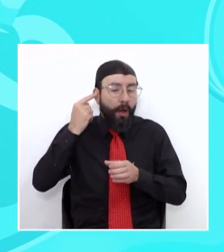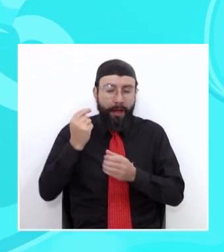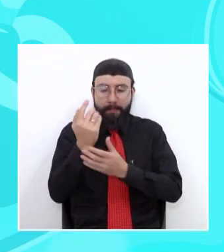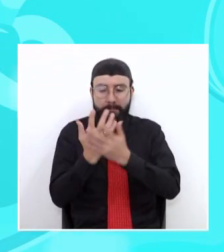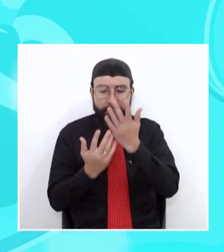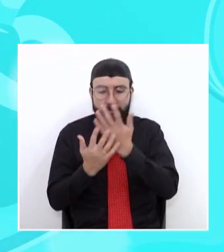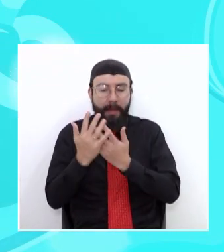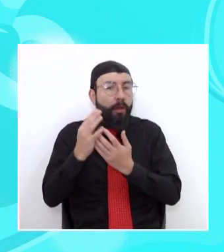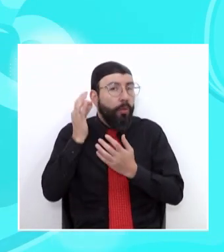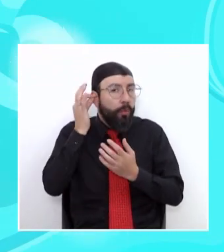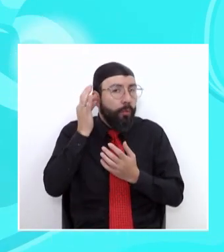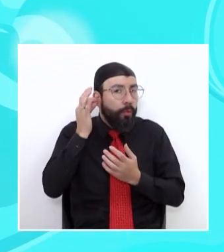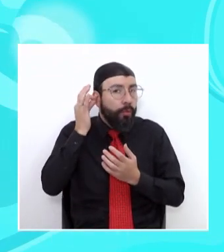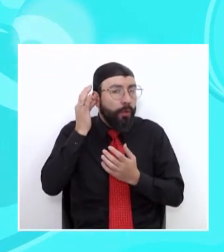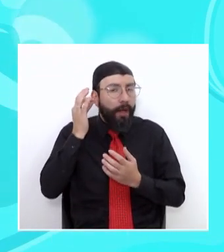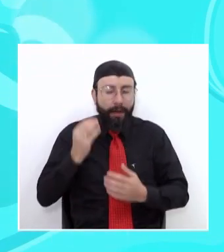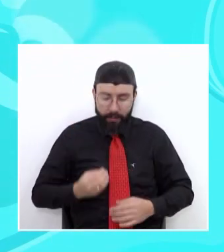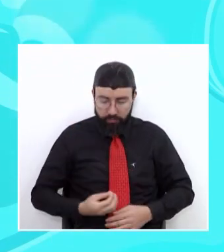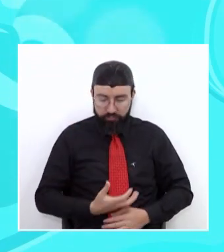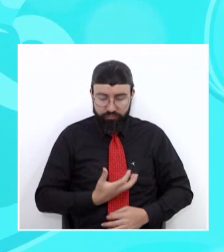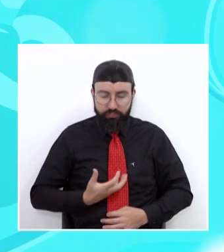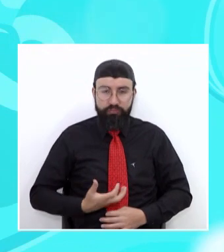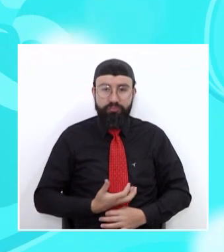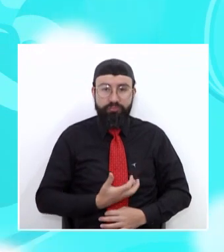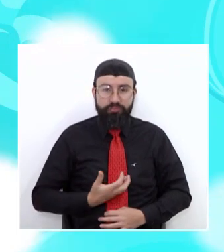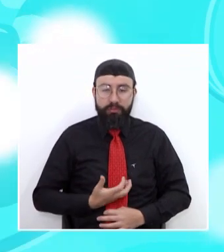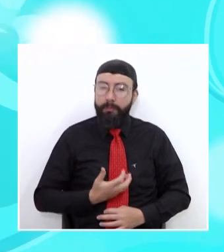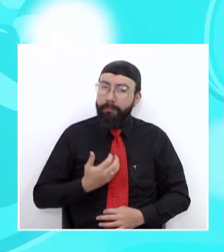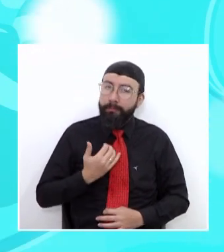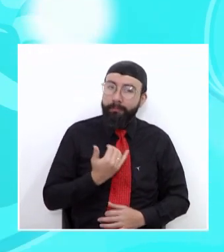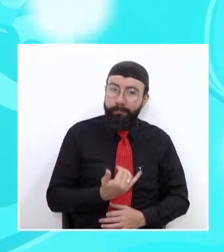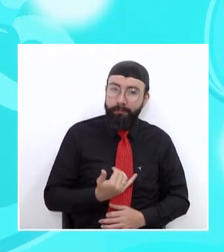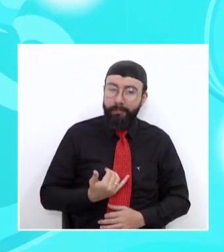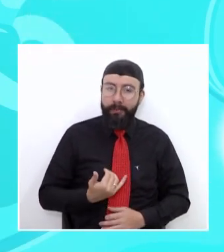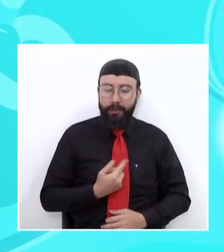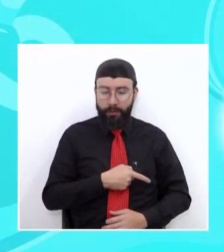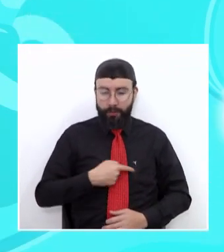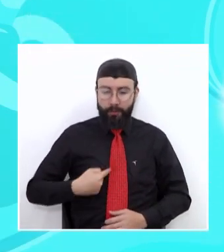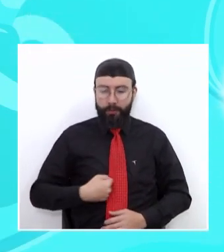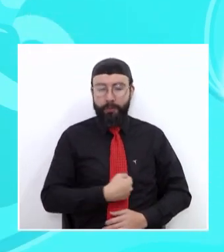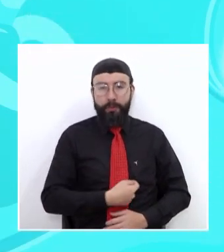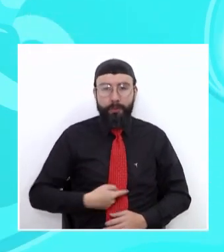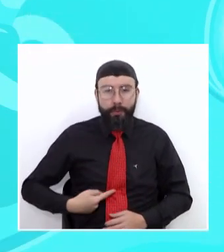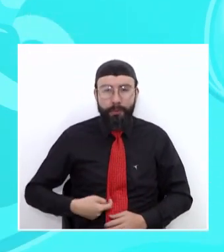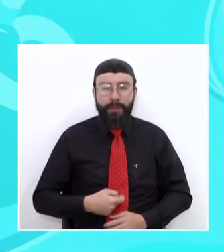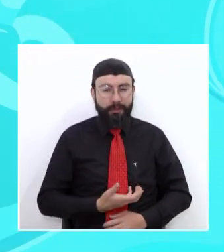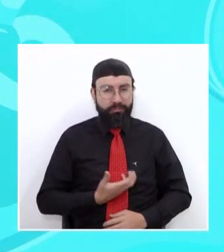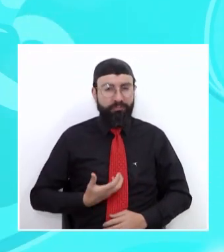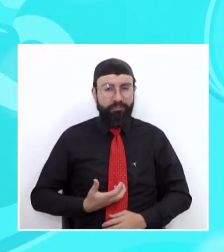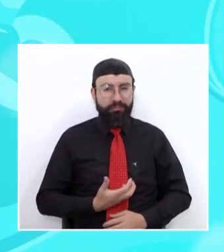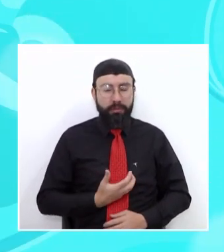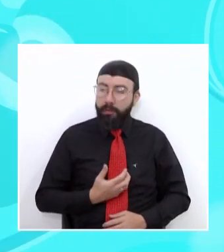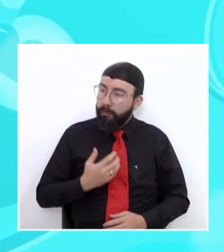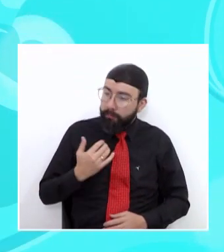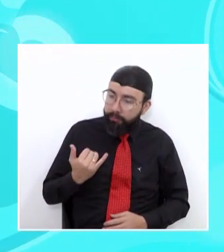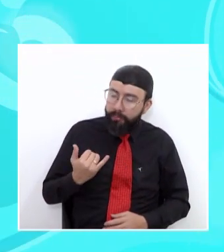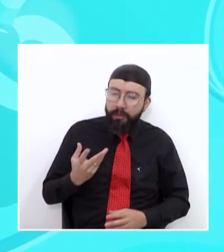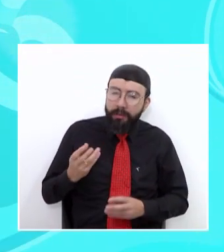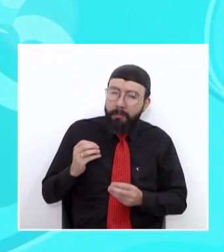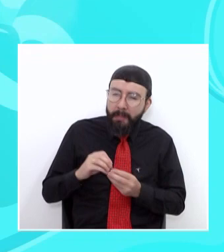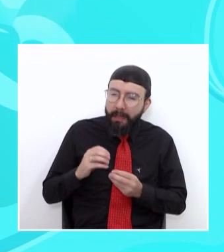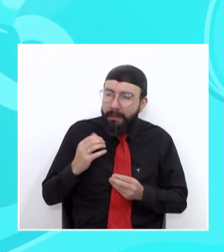parte del centro vamos a encontrar parte del sistema gastrointestinal y aquí esta parte